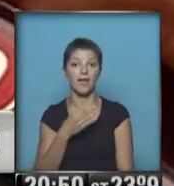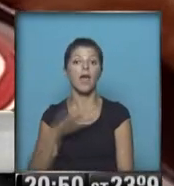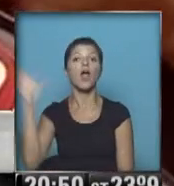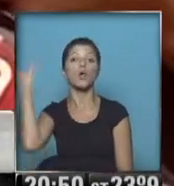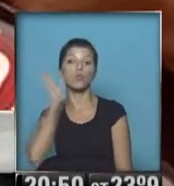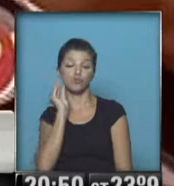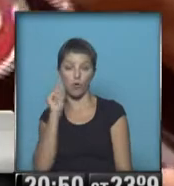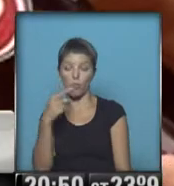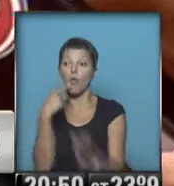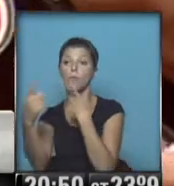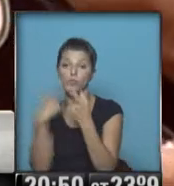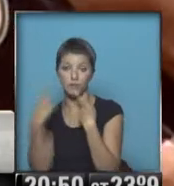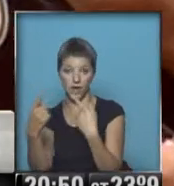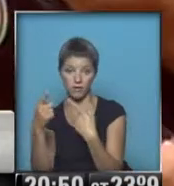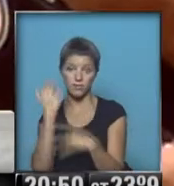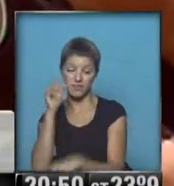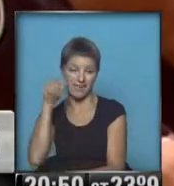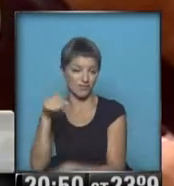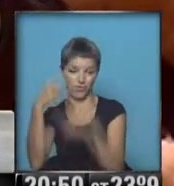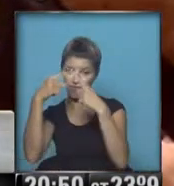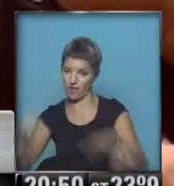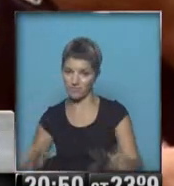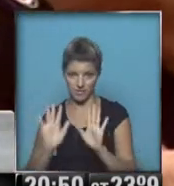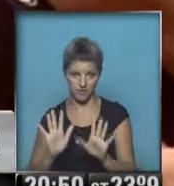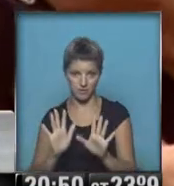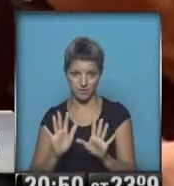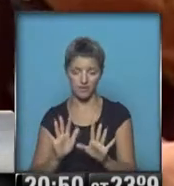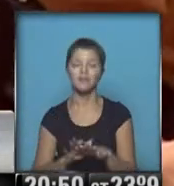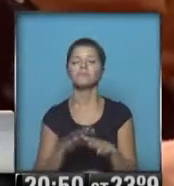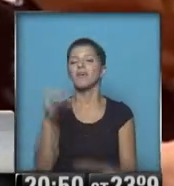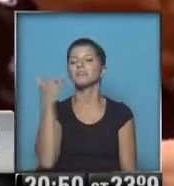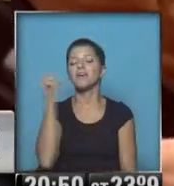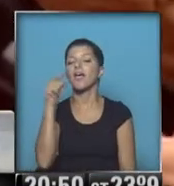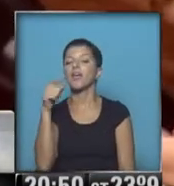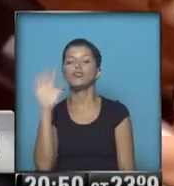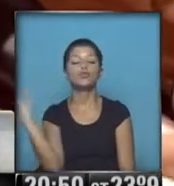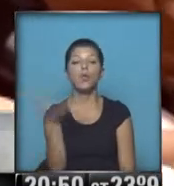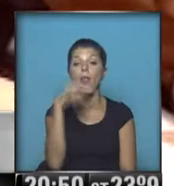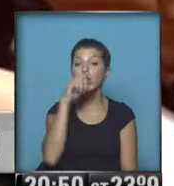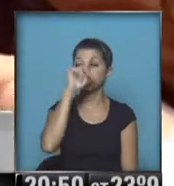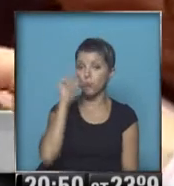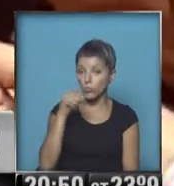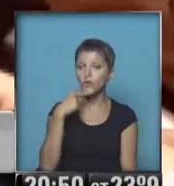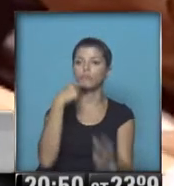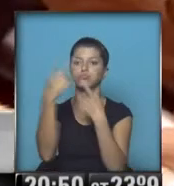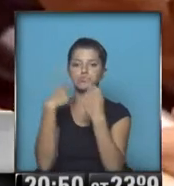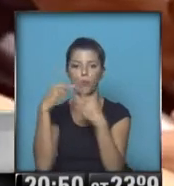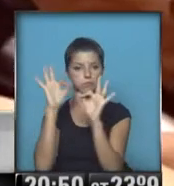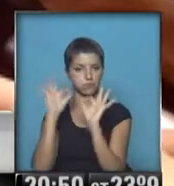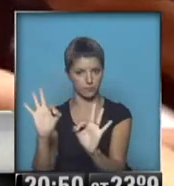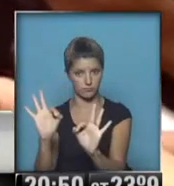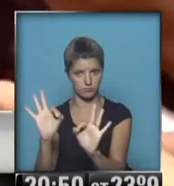la indagatoria dentro del recinto sabe que esto no es así. Ya por de pronto contestó absolutamente a todas las preguntas, desde el principio hasta el